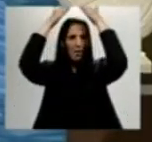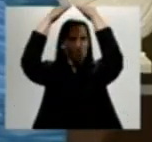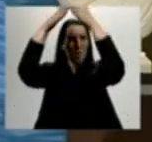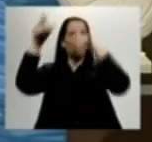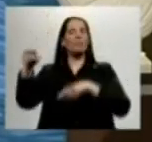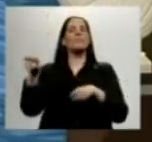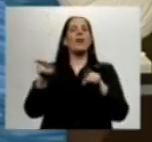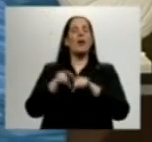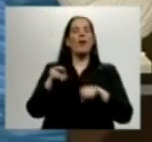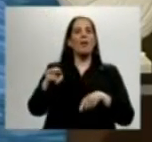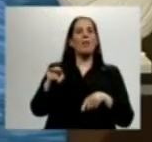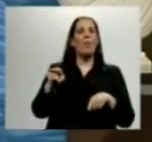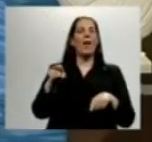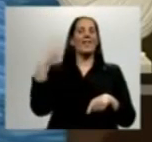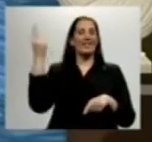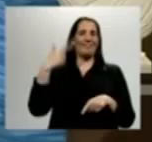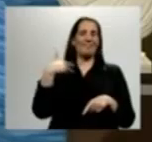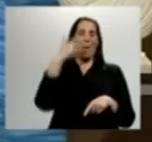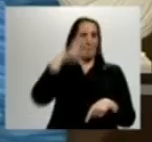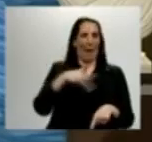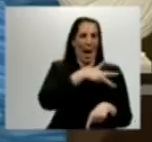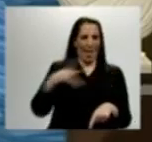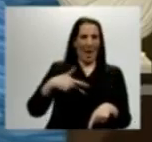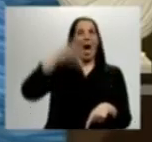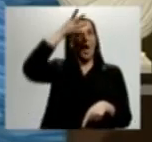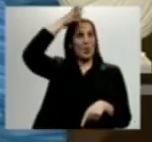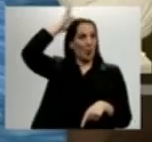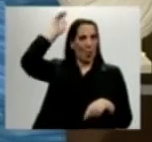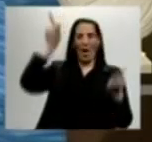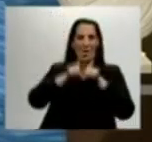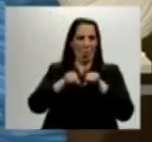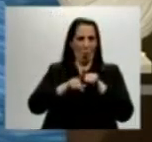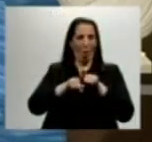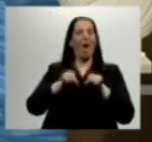Papa Francisco, nuestro Papa Francisco, en Roma también. Y también,